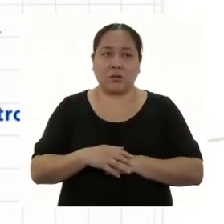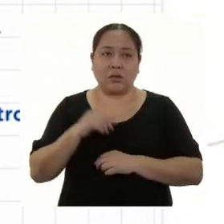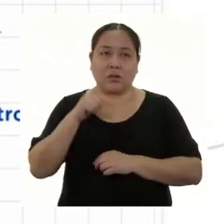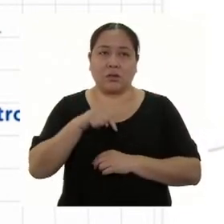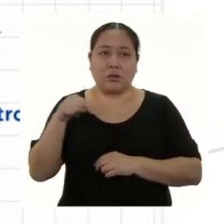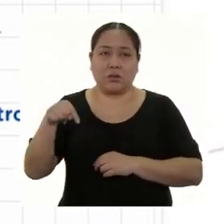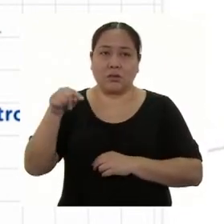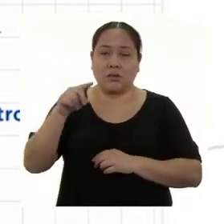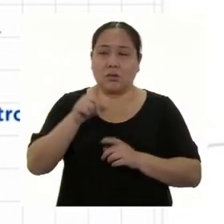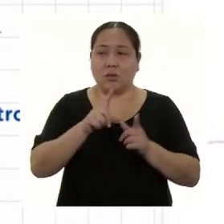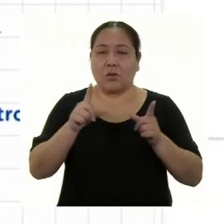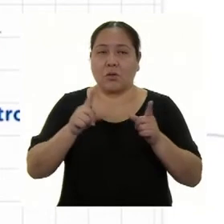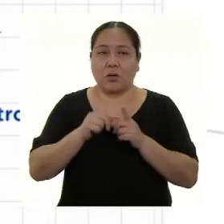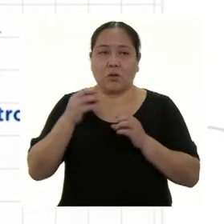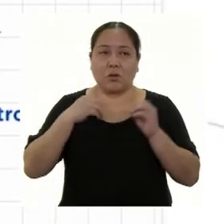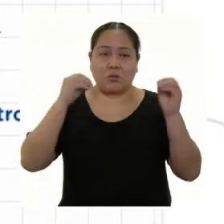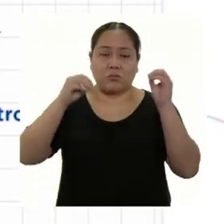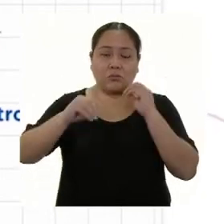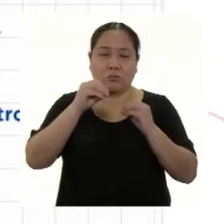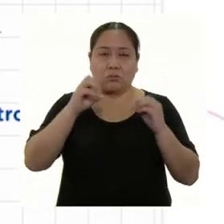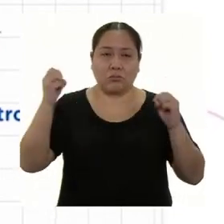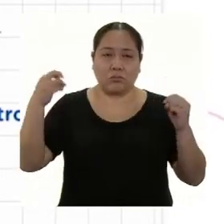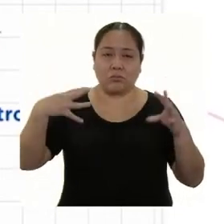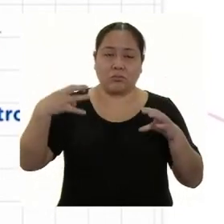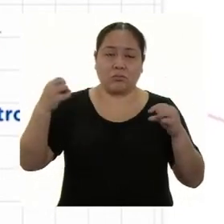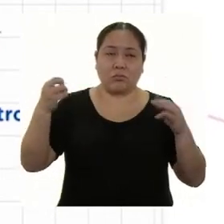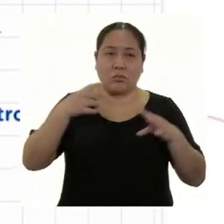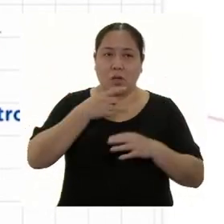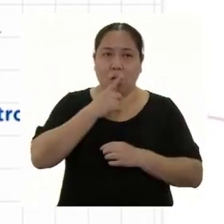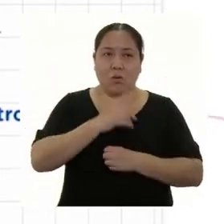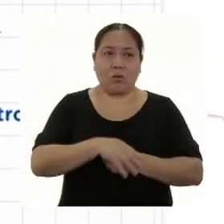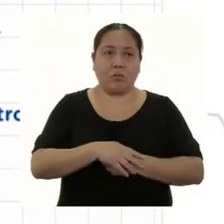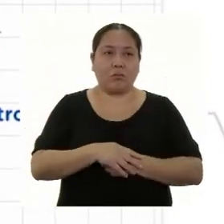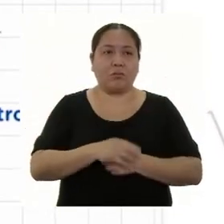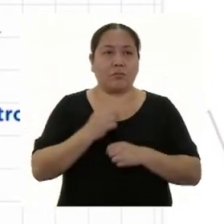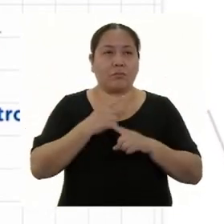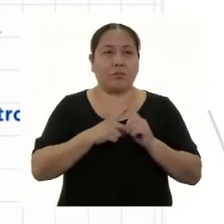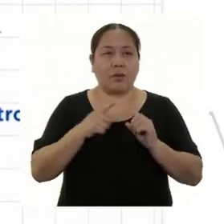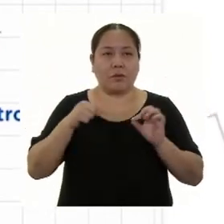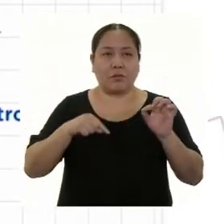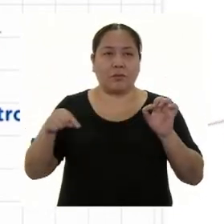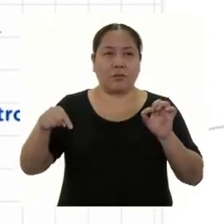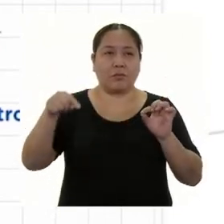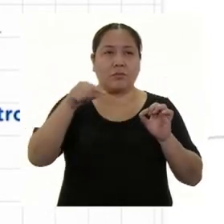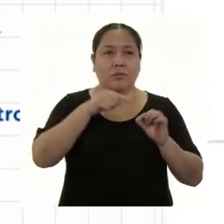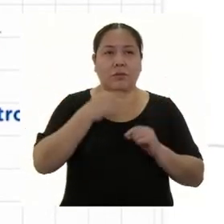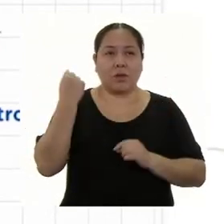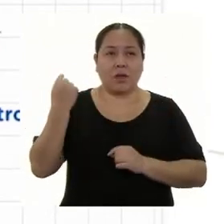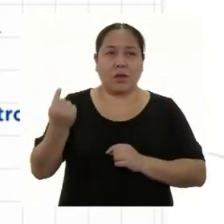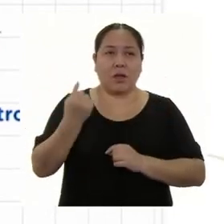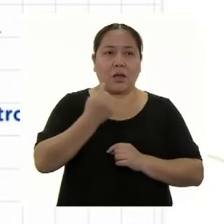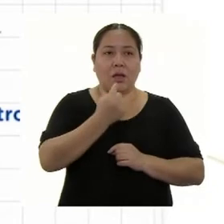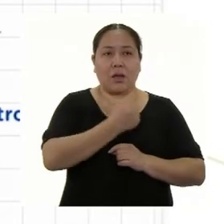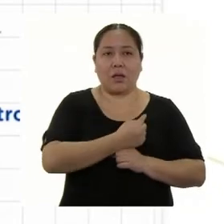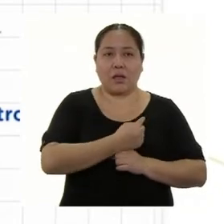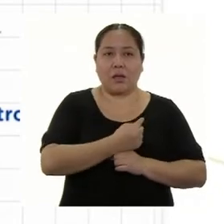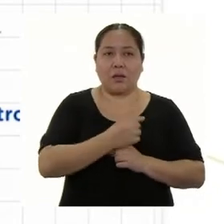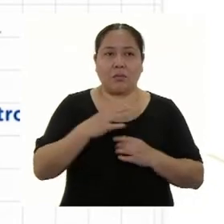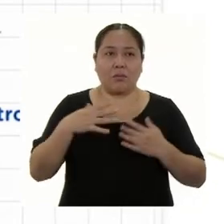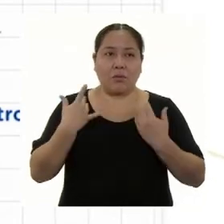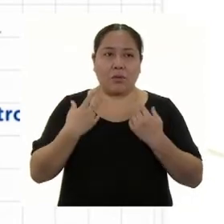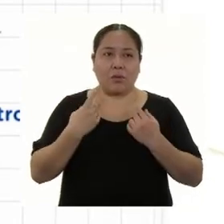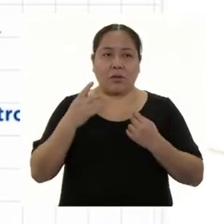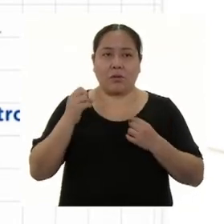lugares donde tendría que colocar los aspersores. Pero creo que por su misma ubicación, cada aspersor podría regar